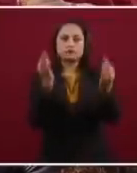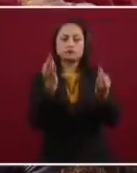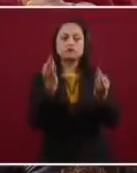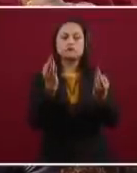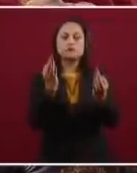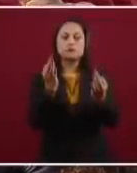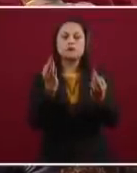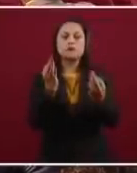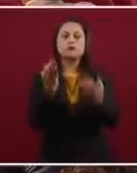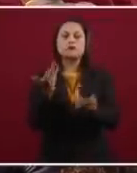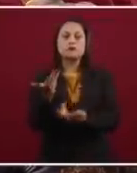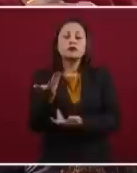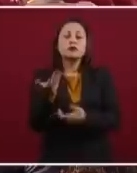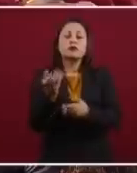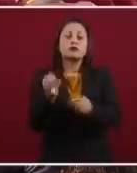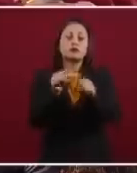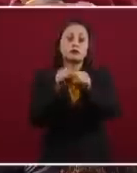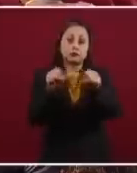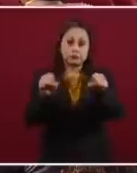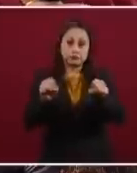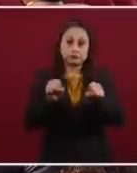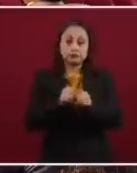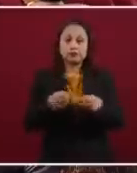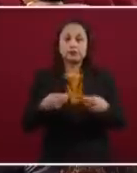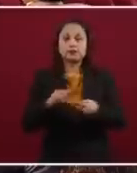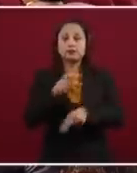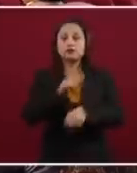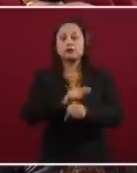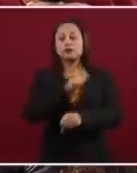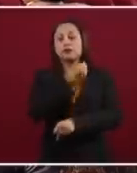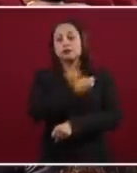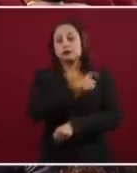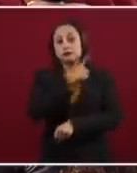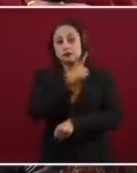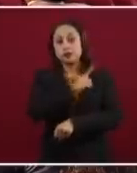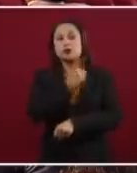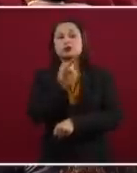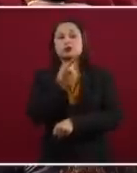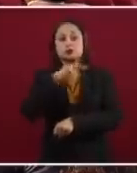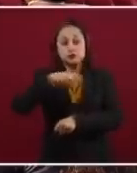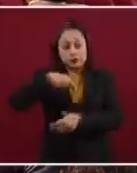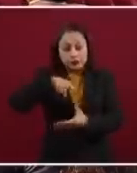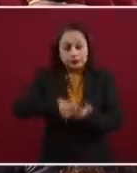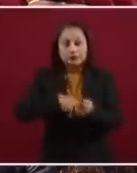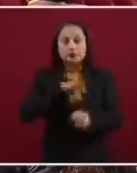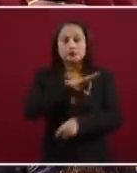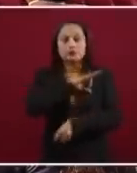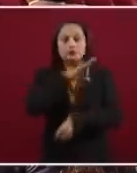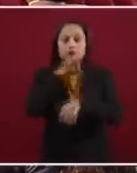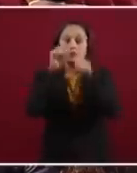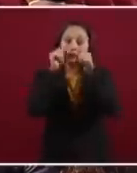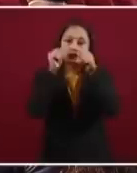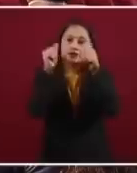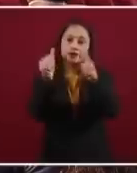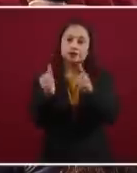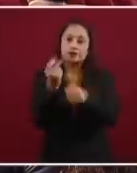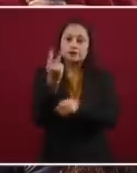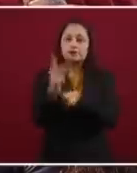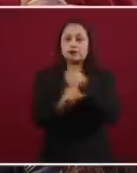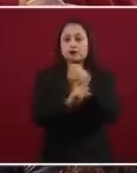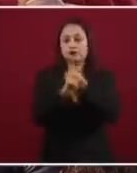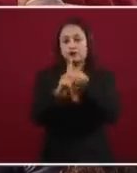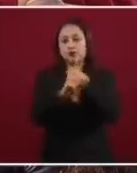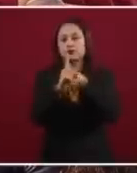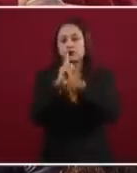del sistema nacional de salud para atender ambos problemas sumamente complejos el de